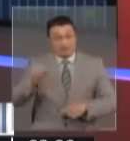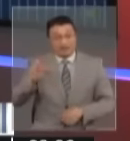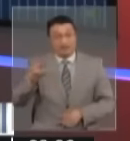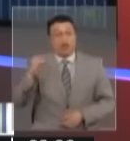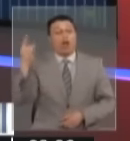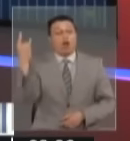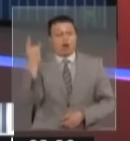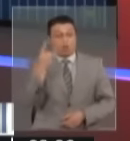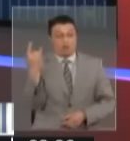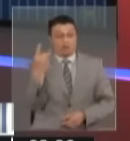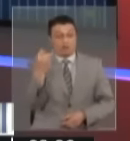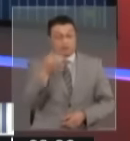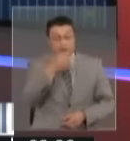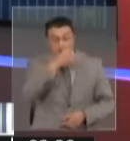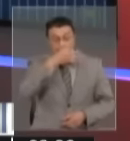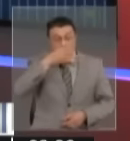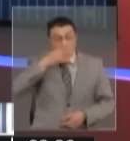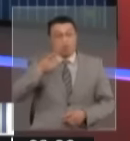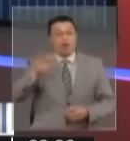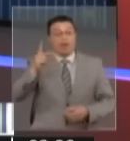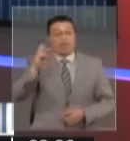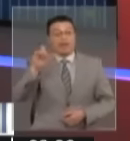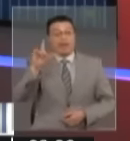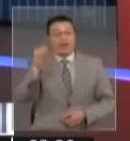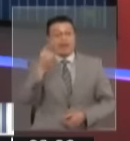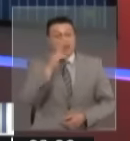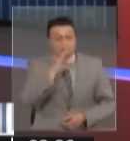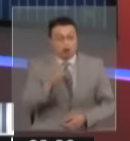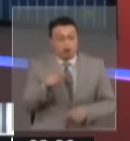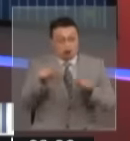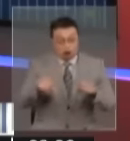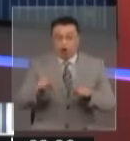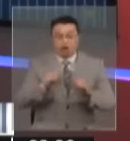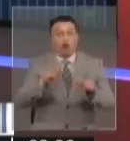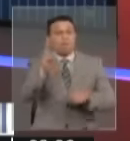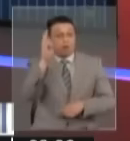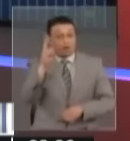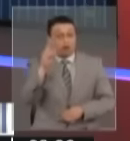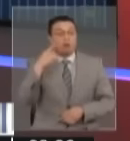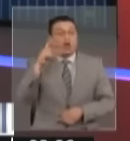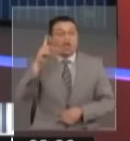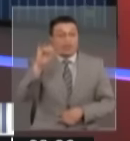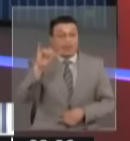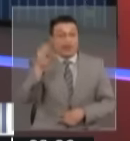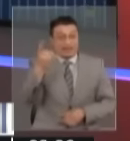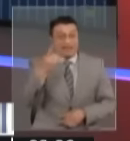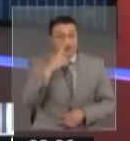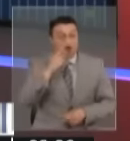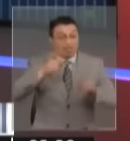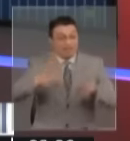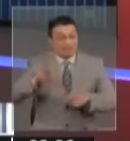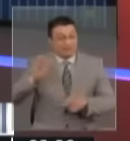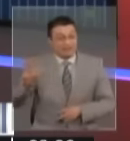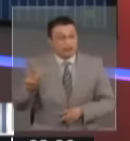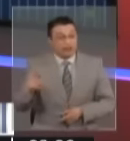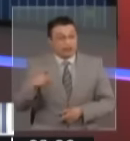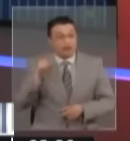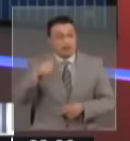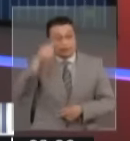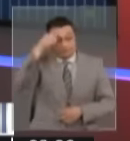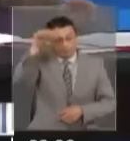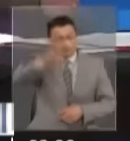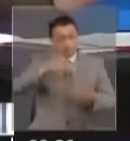universidades el lucro un delito, porque hoy día no es delito. Está prohibido, pero no es delito. Debiera ser delito. Y además, ¿castigarse